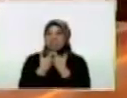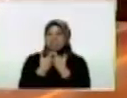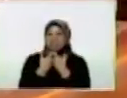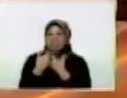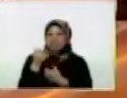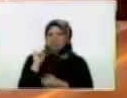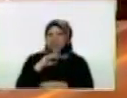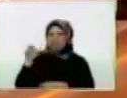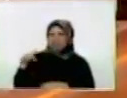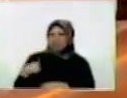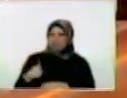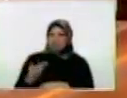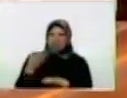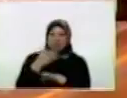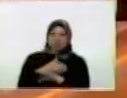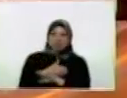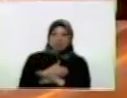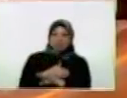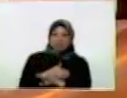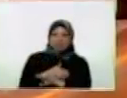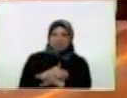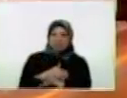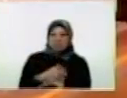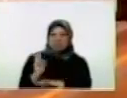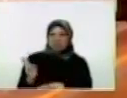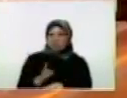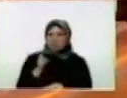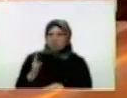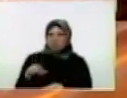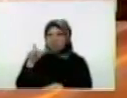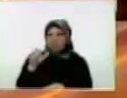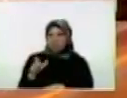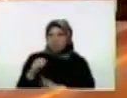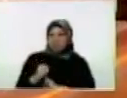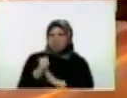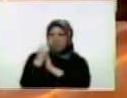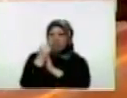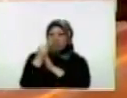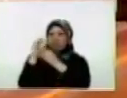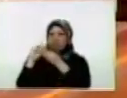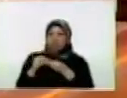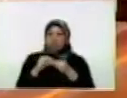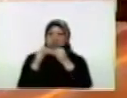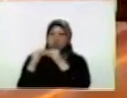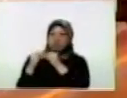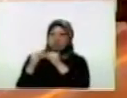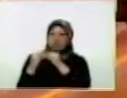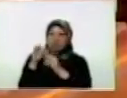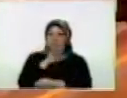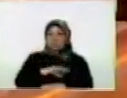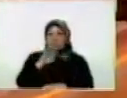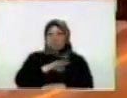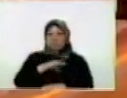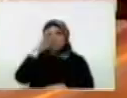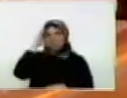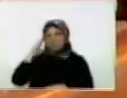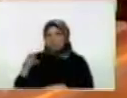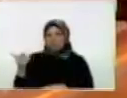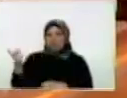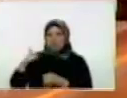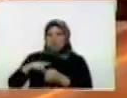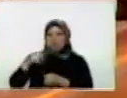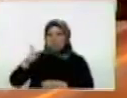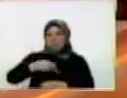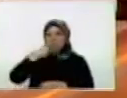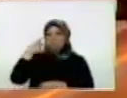tenemos nosotros una unión y una estructura cívico-militar. Tenemos un partido